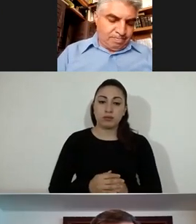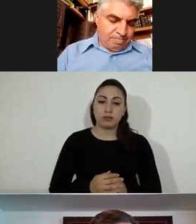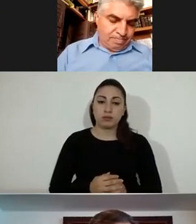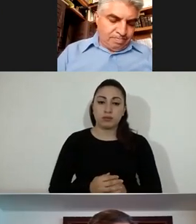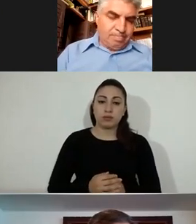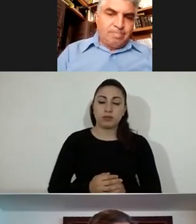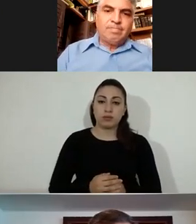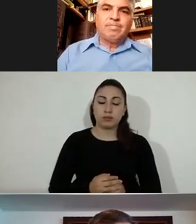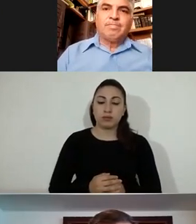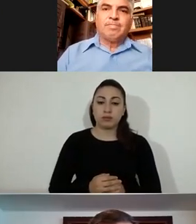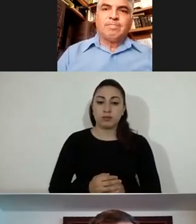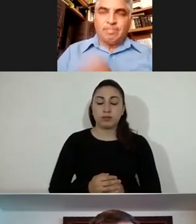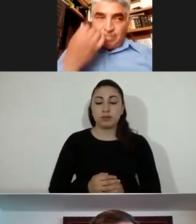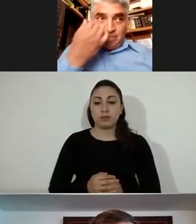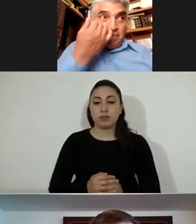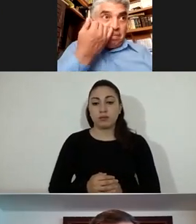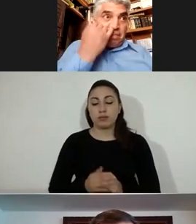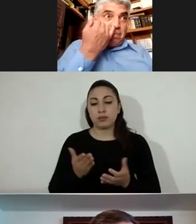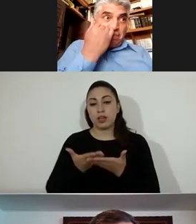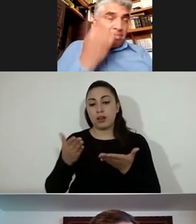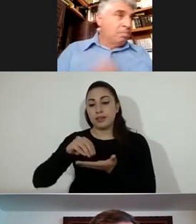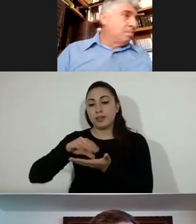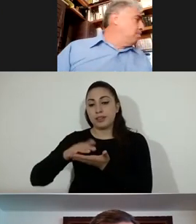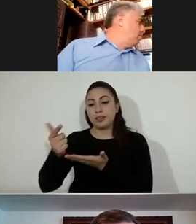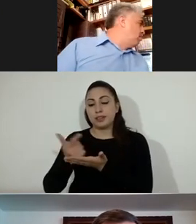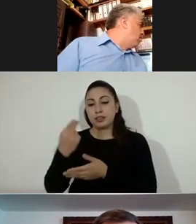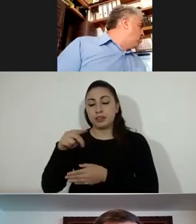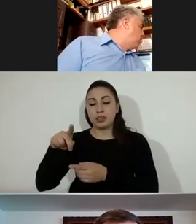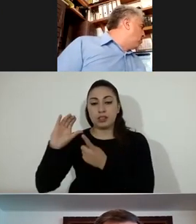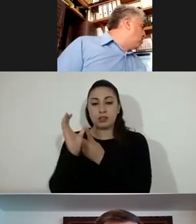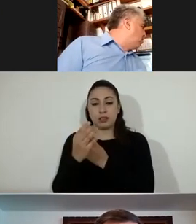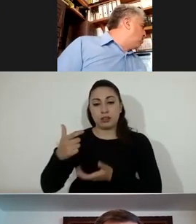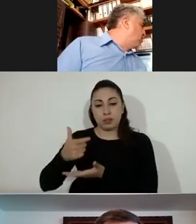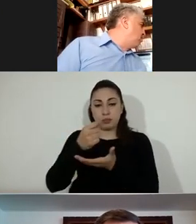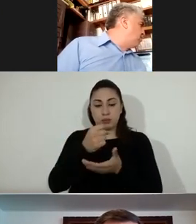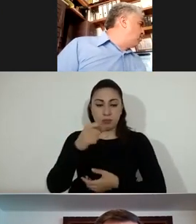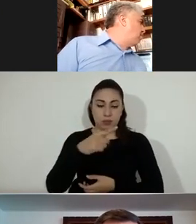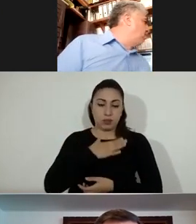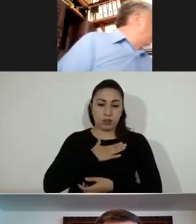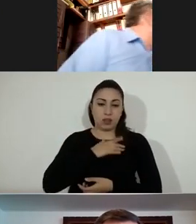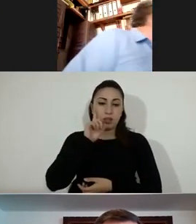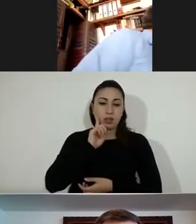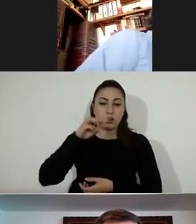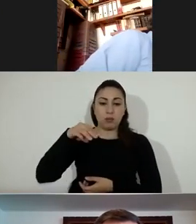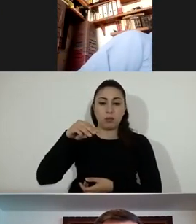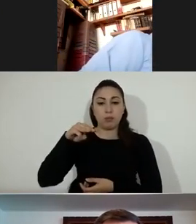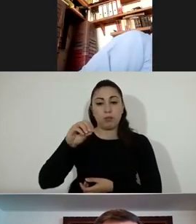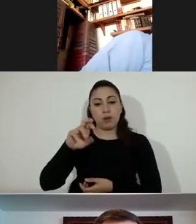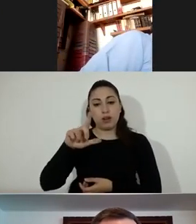Por la Comisión de Presupuesto y Cuenta Pública, la de la voz, María Guadalupe Morales Rubio,